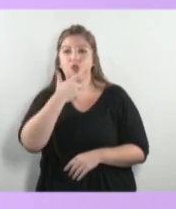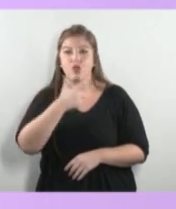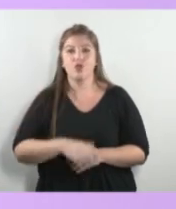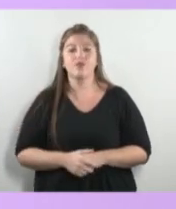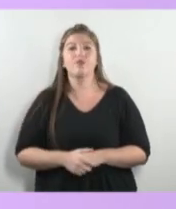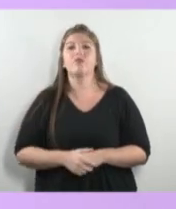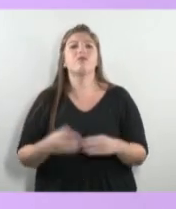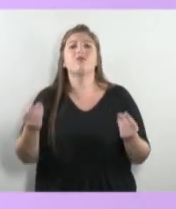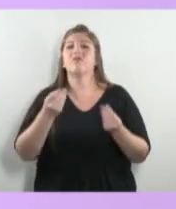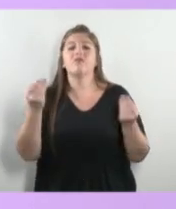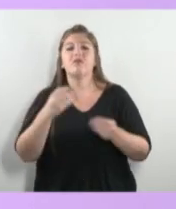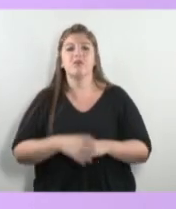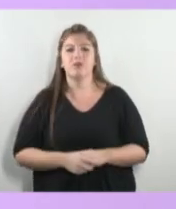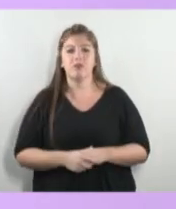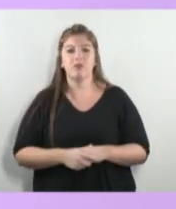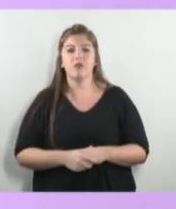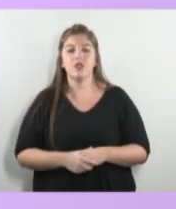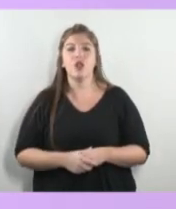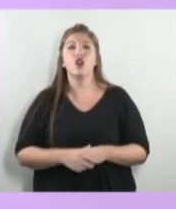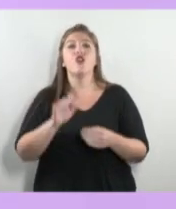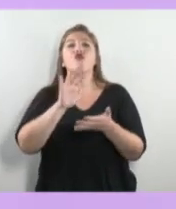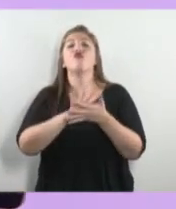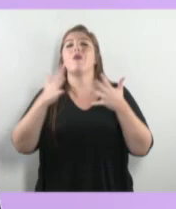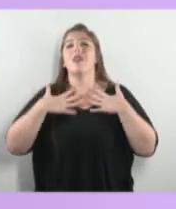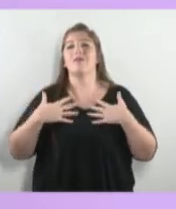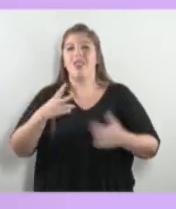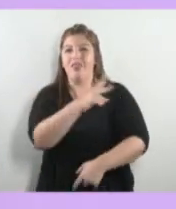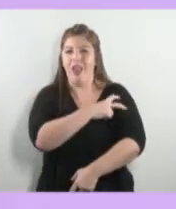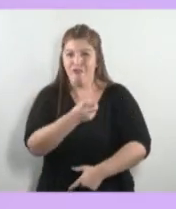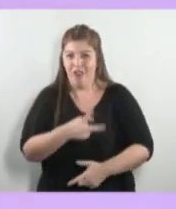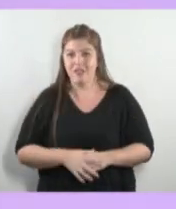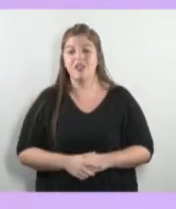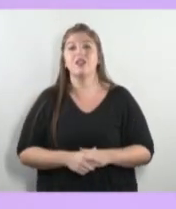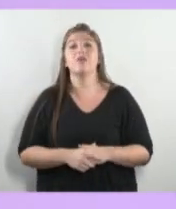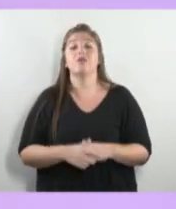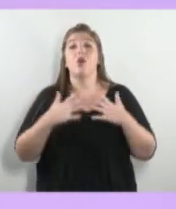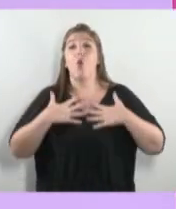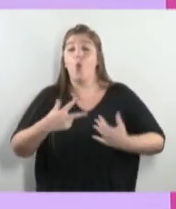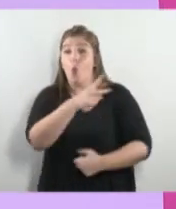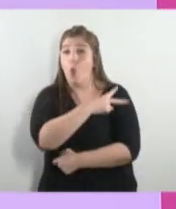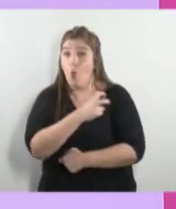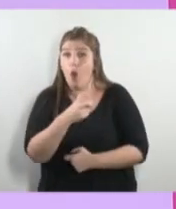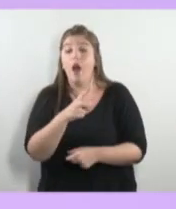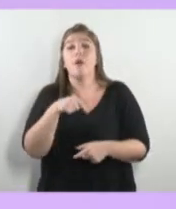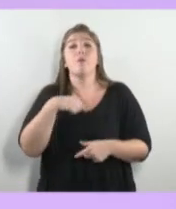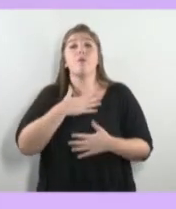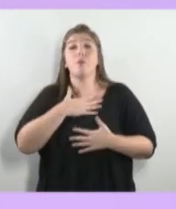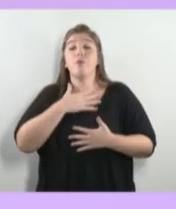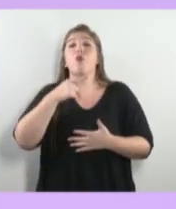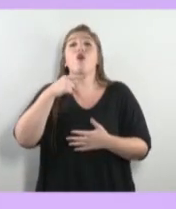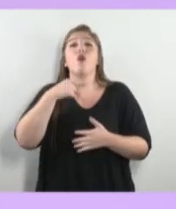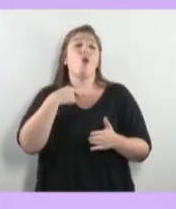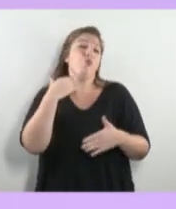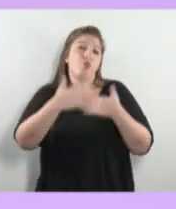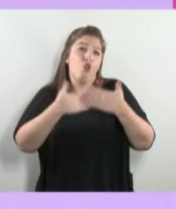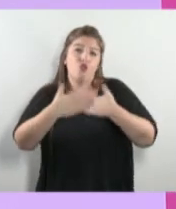Que tiene que ver con la defensa, ¿no? Con el sistema inmune. El sistema inmune de nuestro cuerpo, dentro de varios procesos que